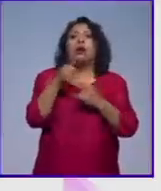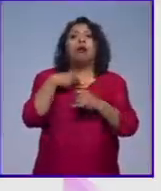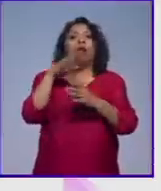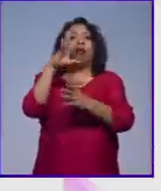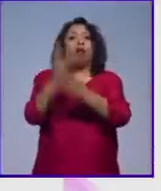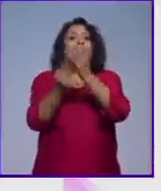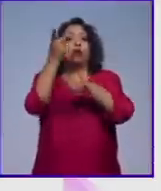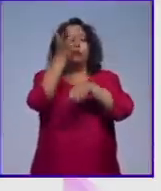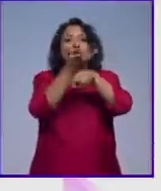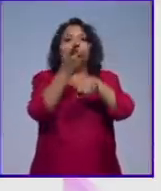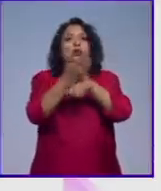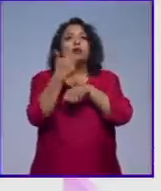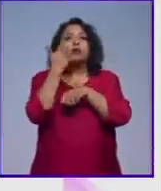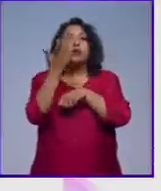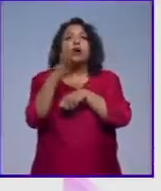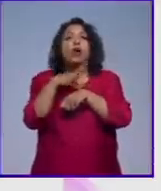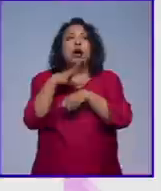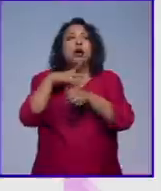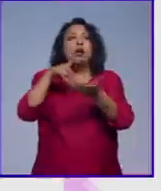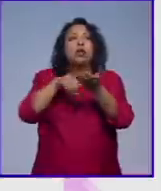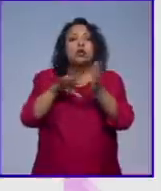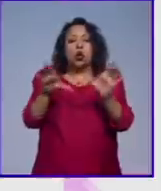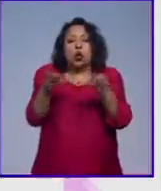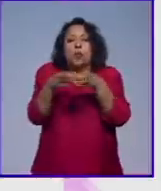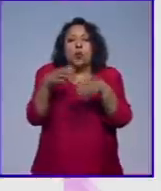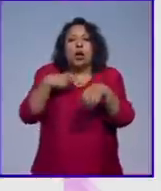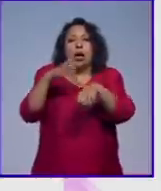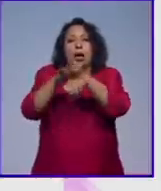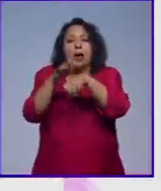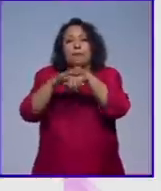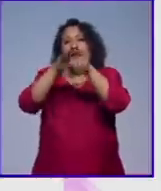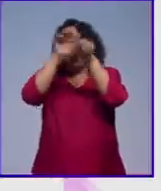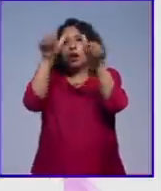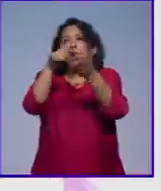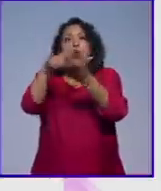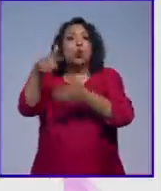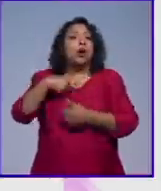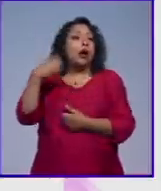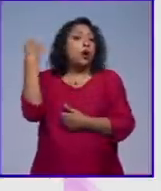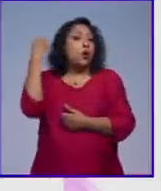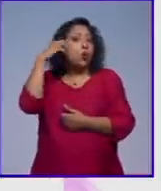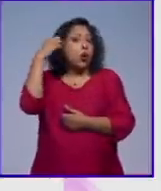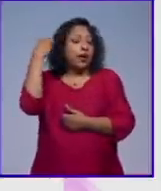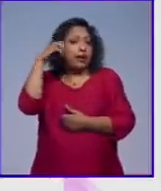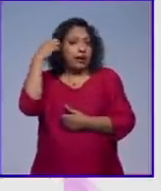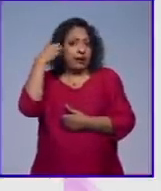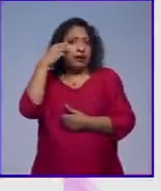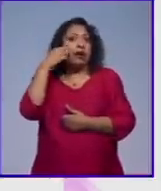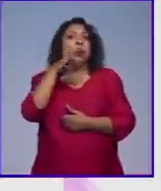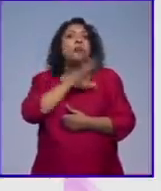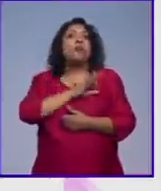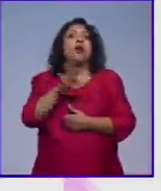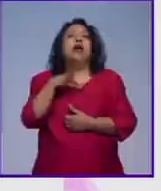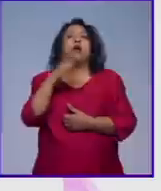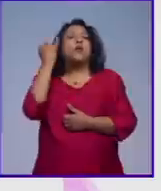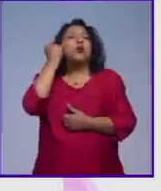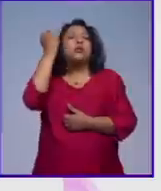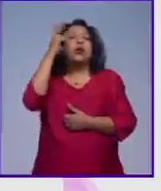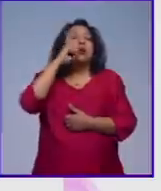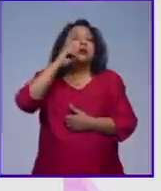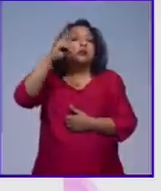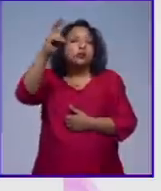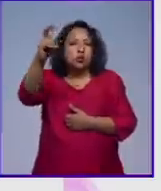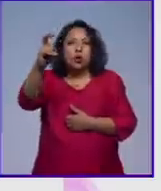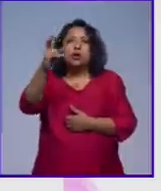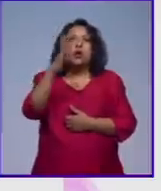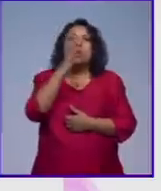Unidos porque quiere crear un falansterio, una comuna de amigos de artistas en Oaxaca. Conseguir llevar a cabo la utopía que 10